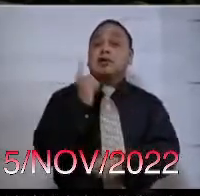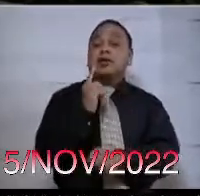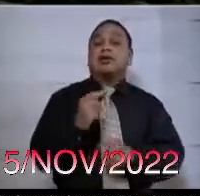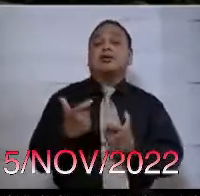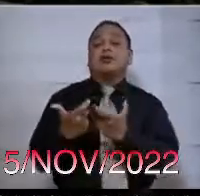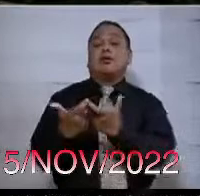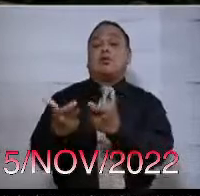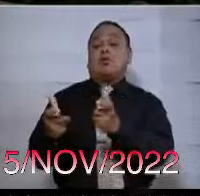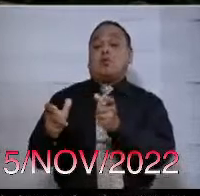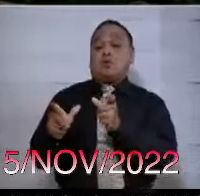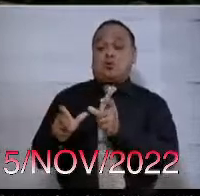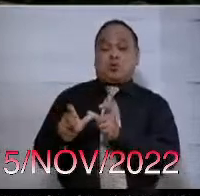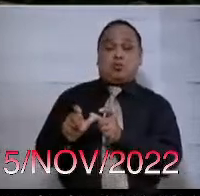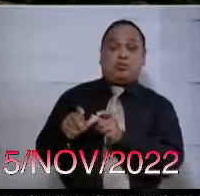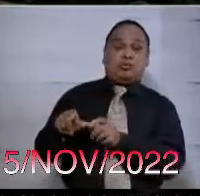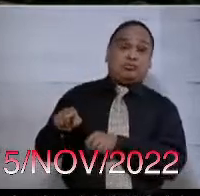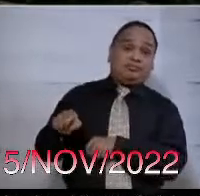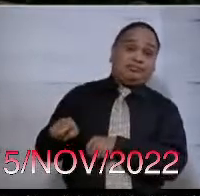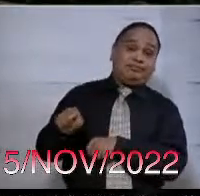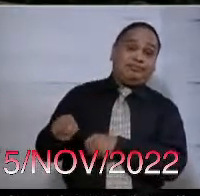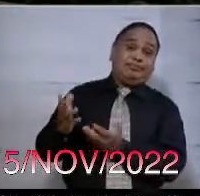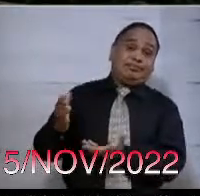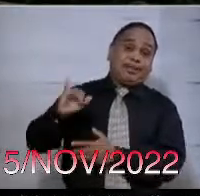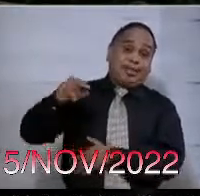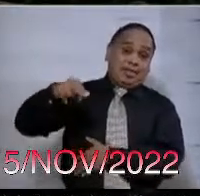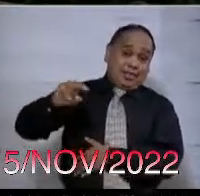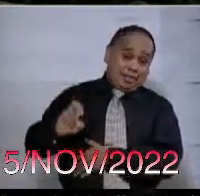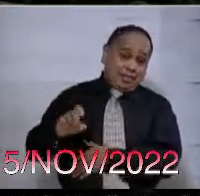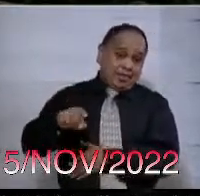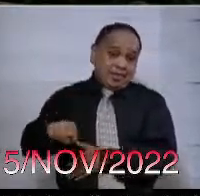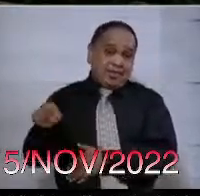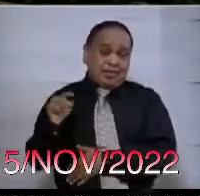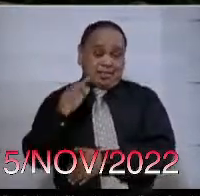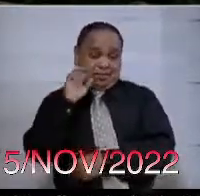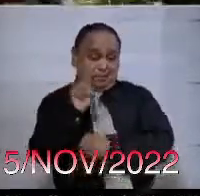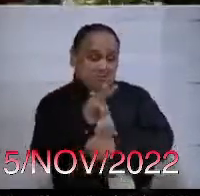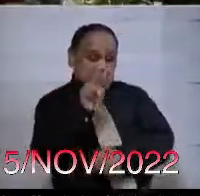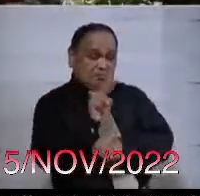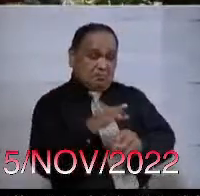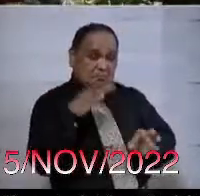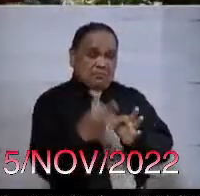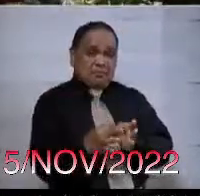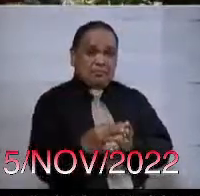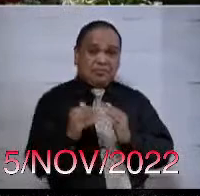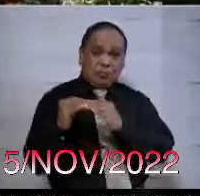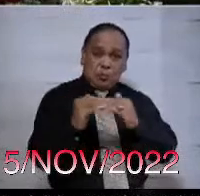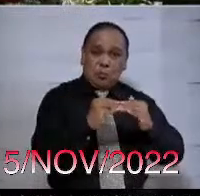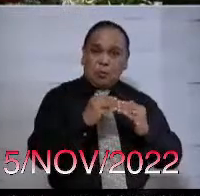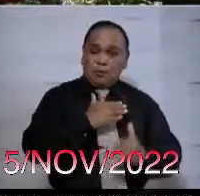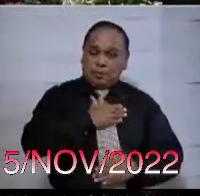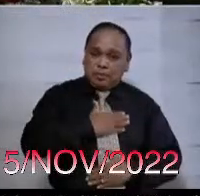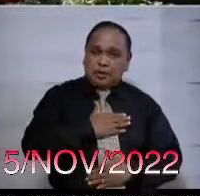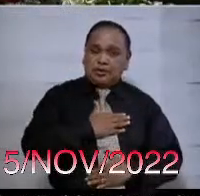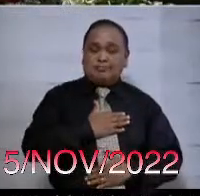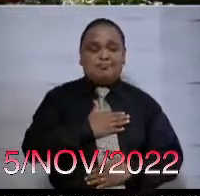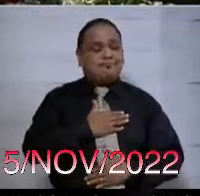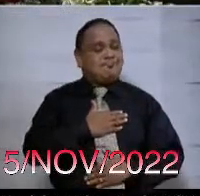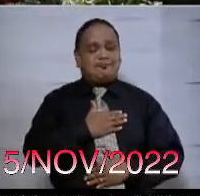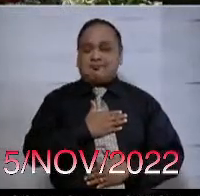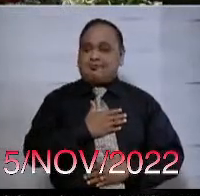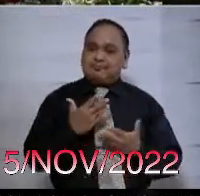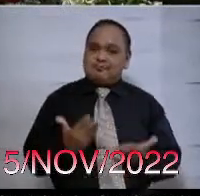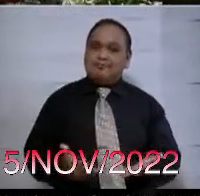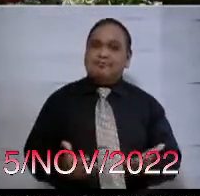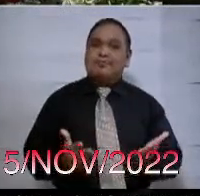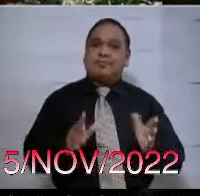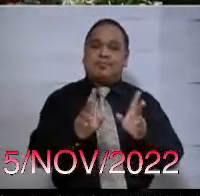organismo que se supone debe velar por los militantes. Y que debe ser totalmente imparcial, es la suprema autoridad del Tribunal